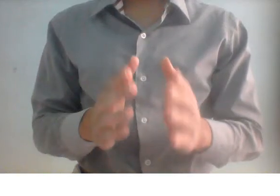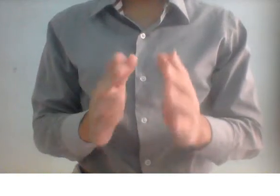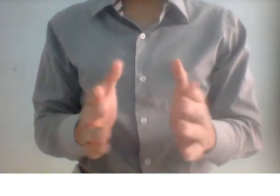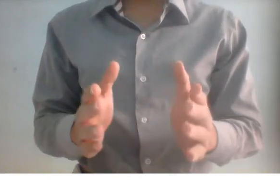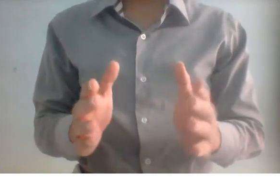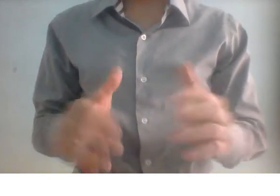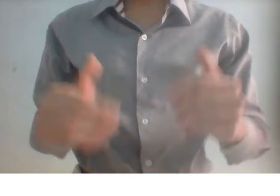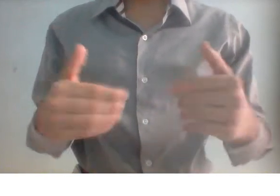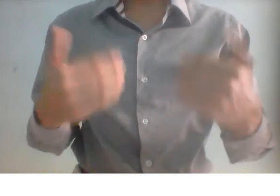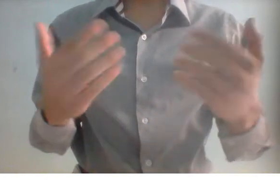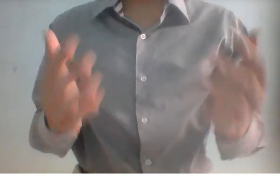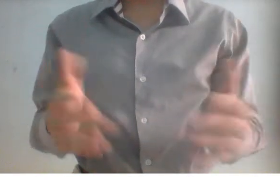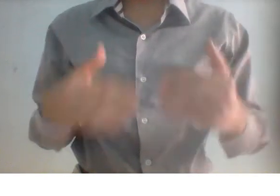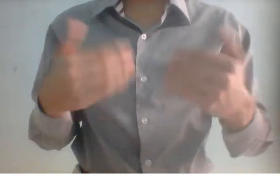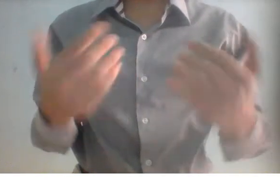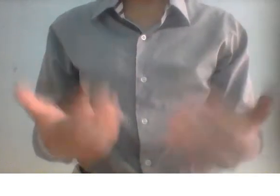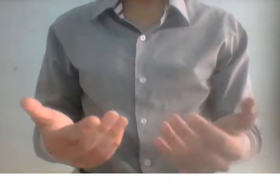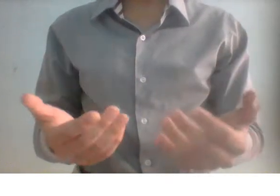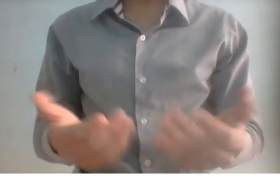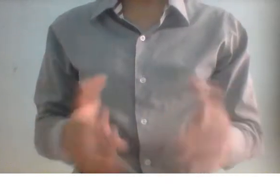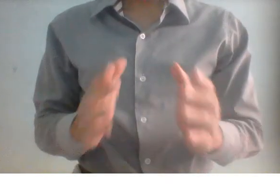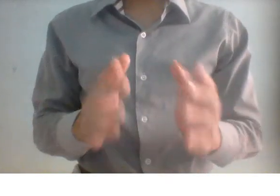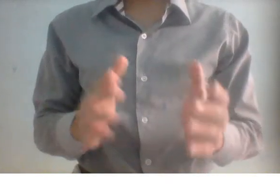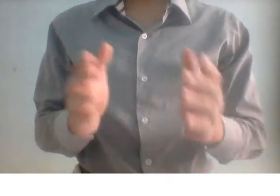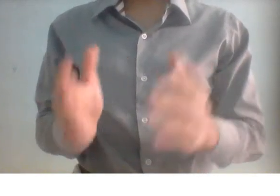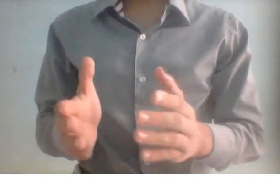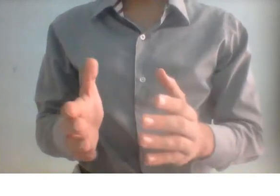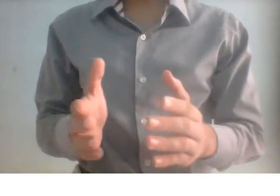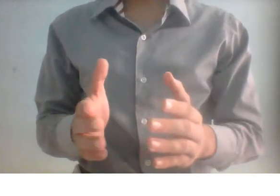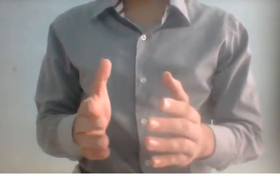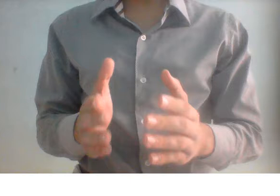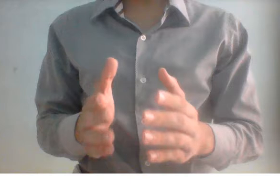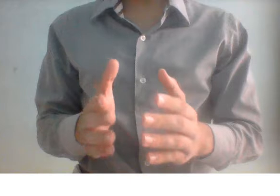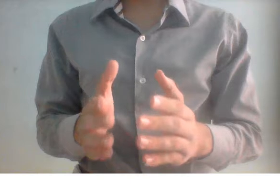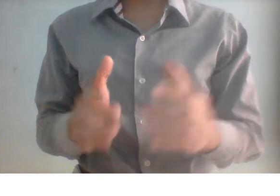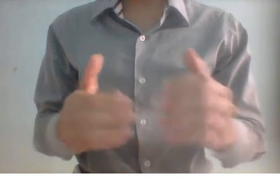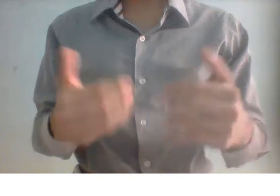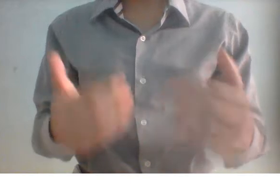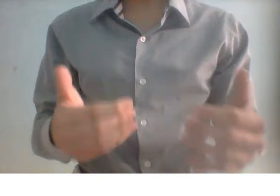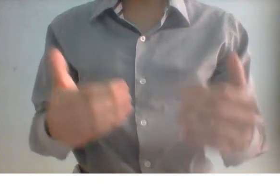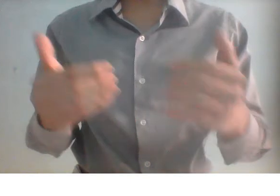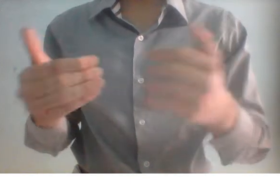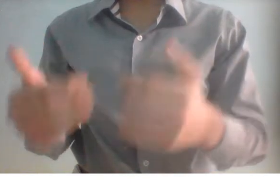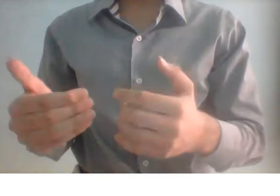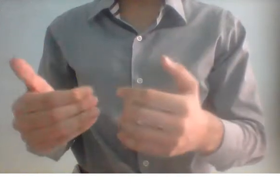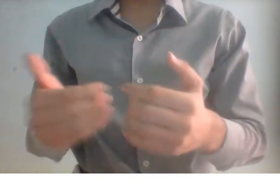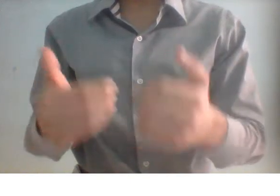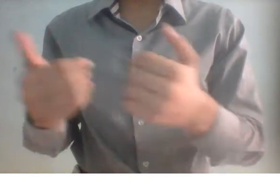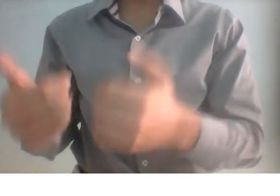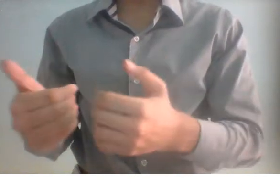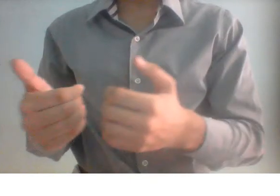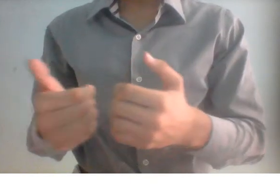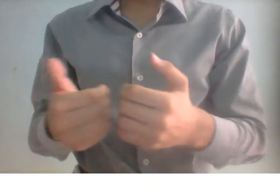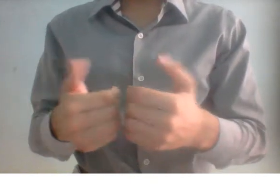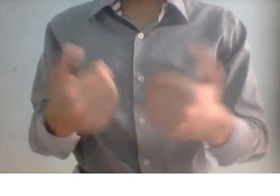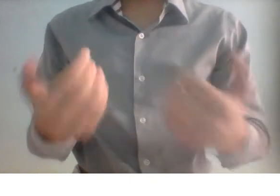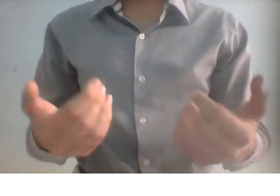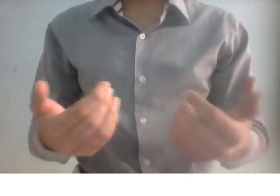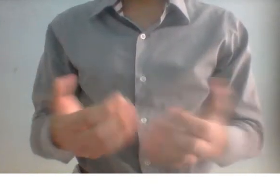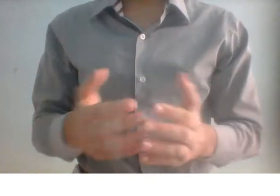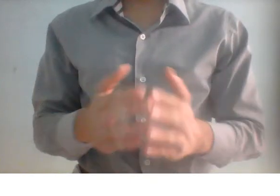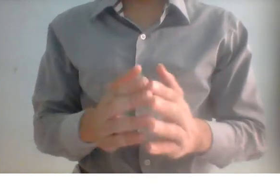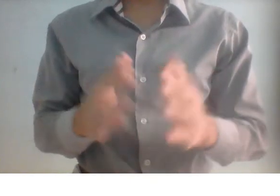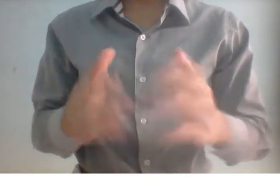que lo que está haciendo es decir, vamos a poner las cosas en orden, porque muchos de los contratos que fueron firmados en términos de energía